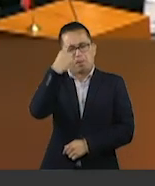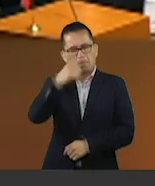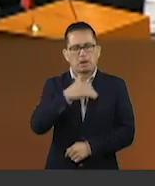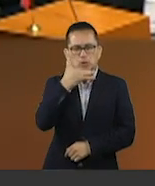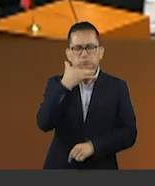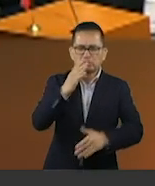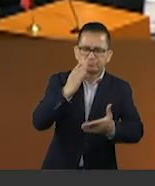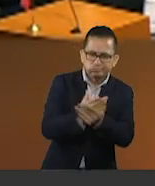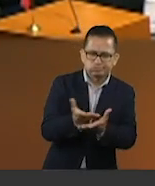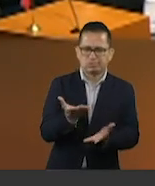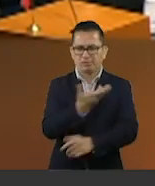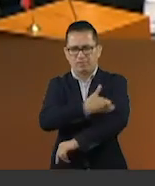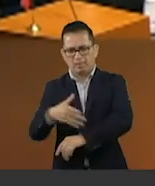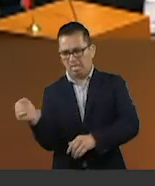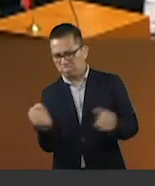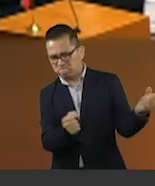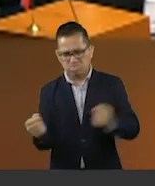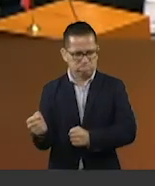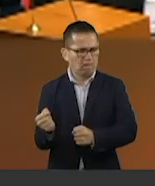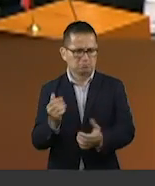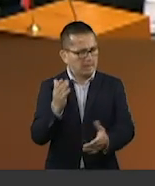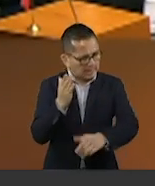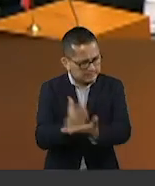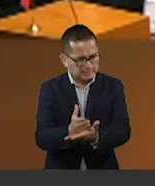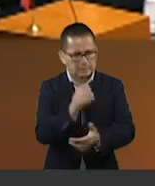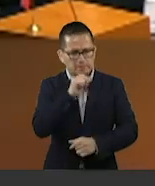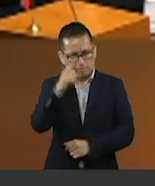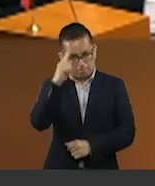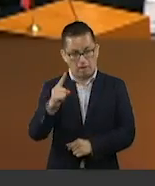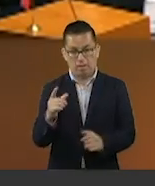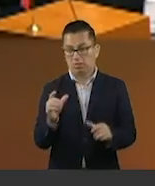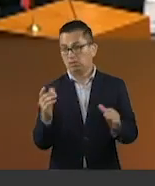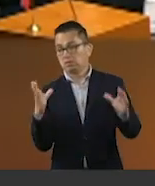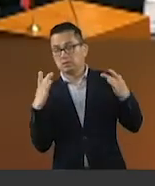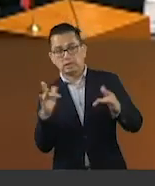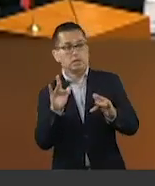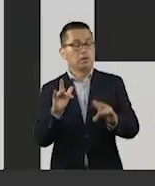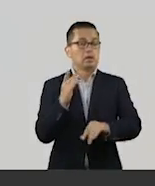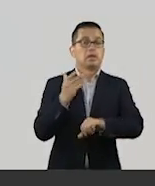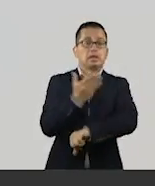ello se busca recuperar la confianza de la ciudadanía en sus autoridades judiciales.